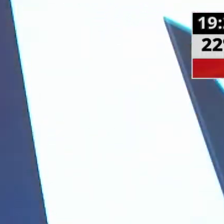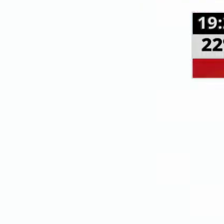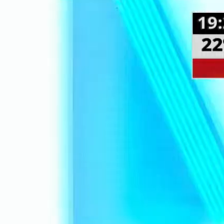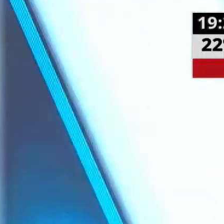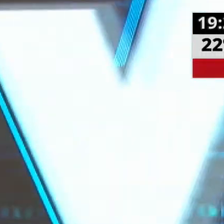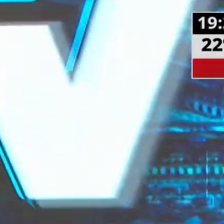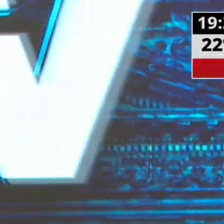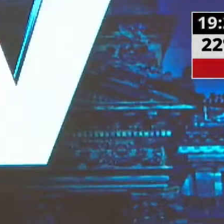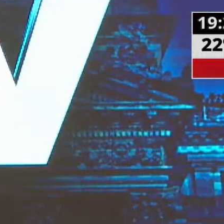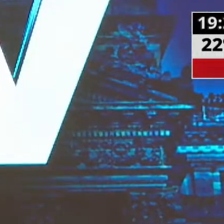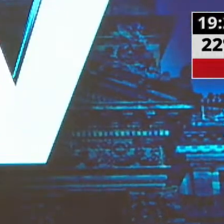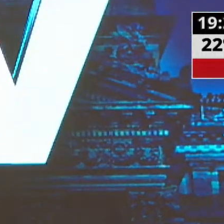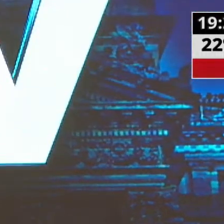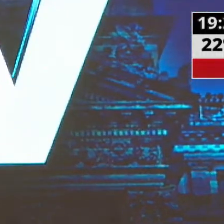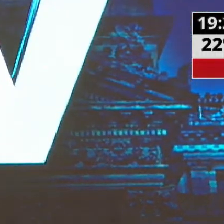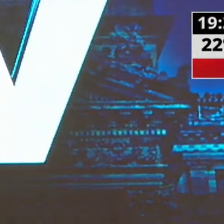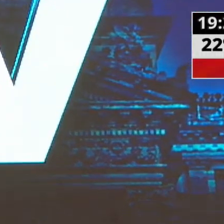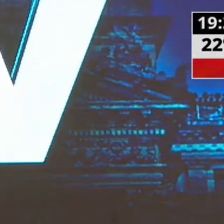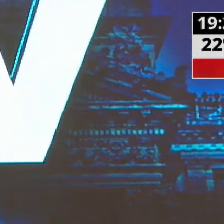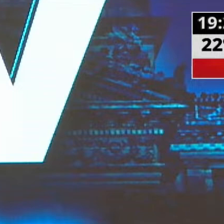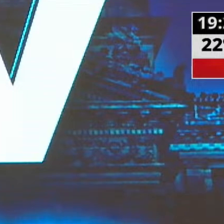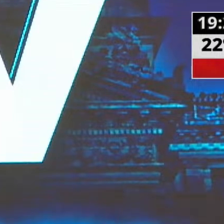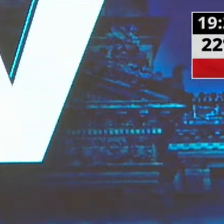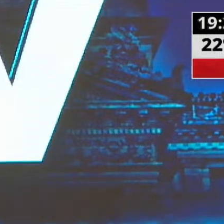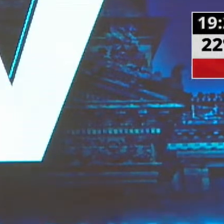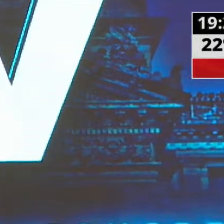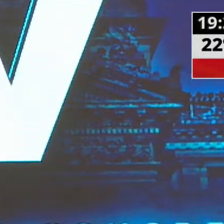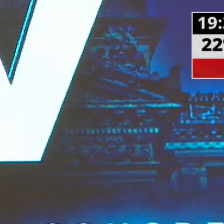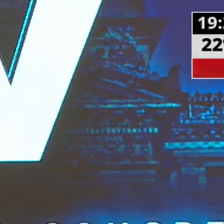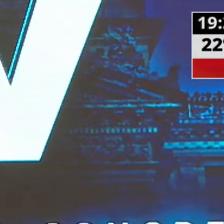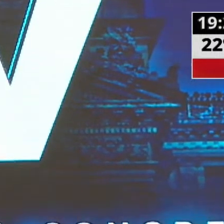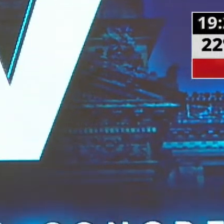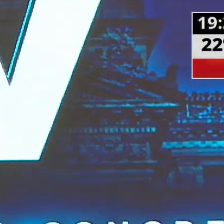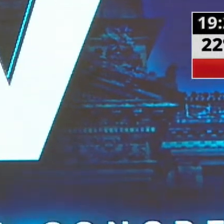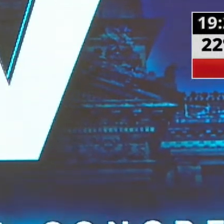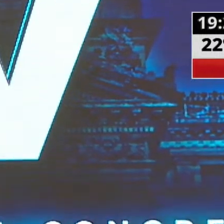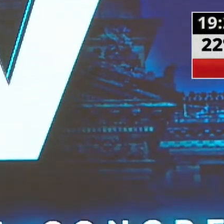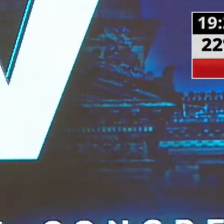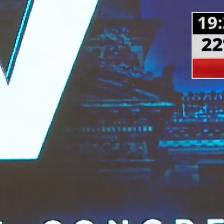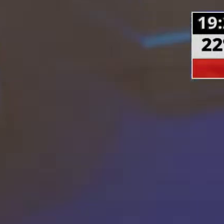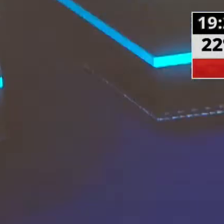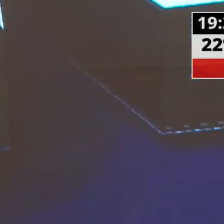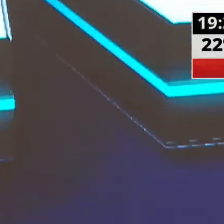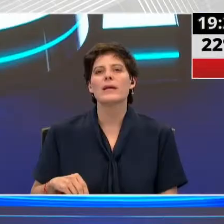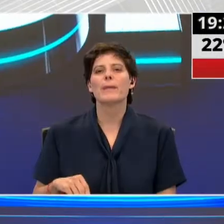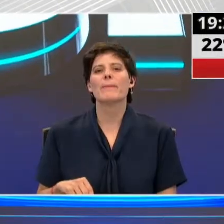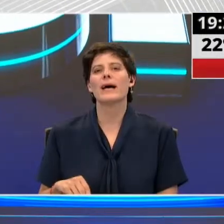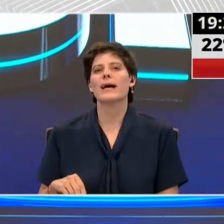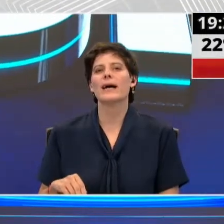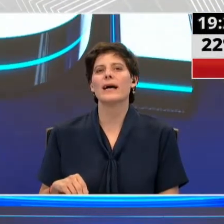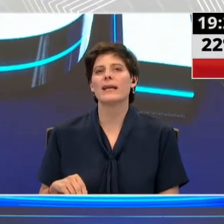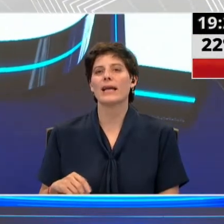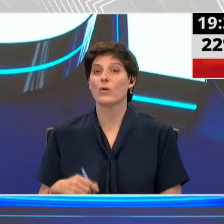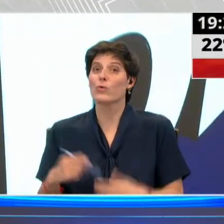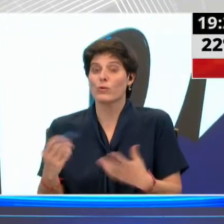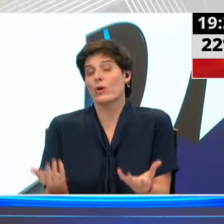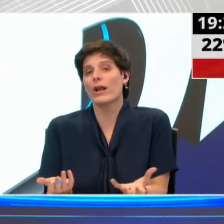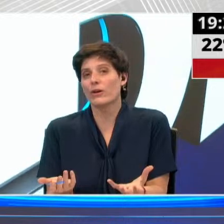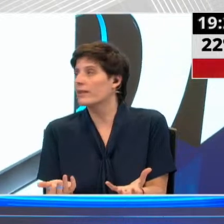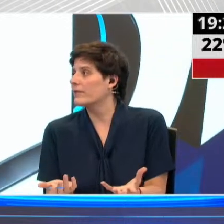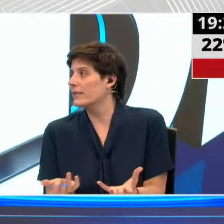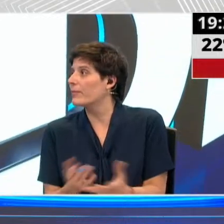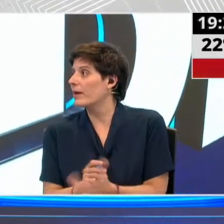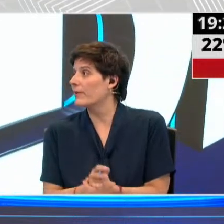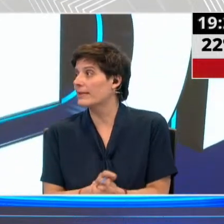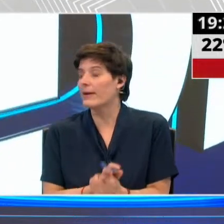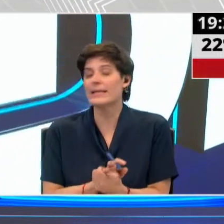que también estuvo presente en uno de los palcos, acompañando a la jura de los diputados. 37 miembros juraron,